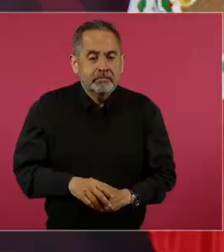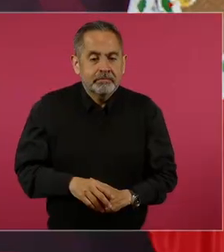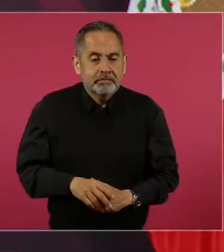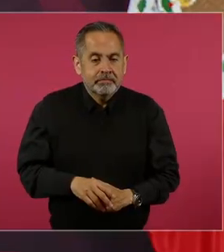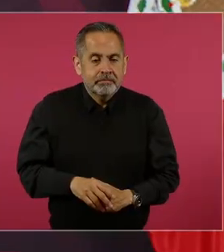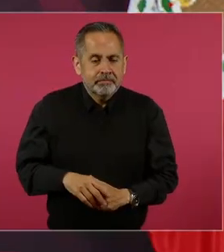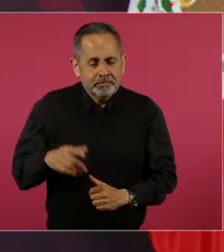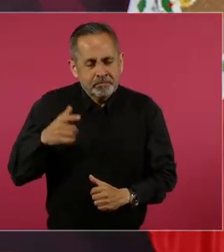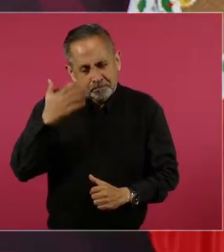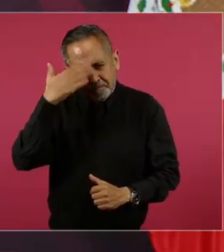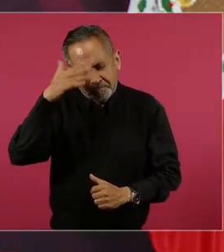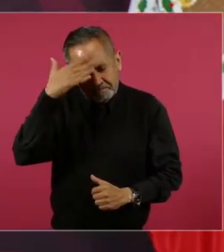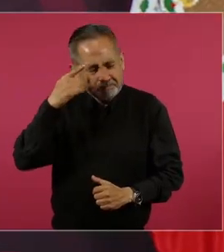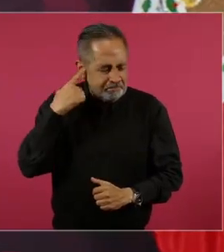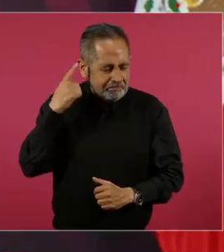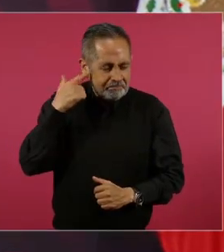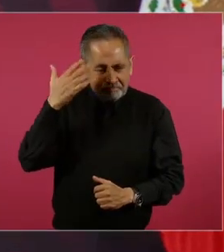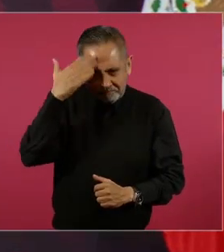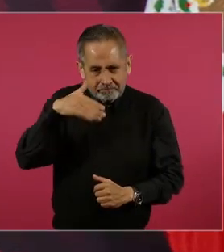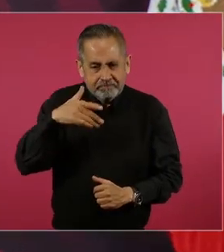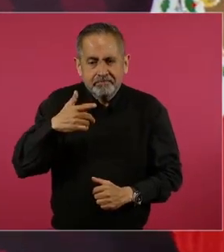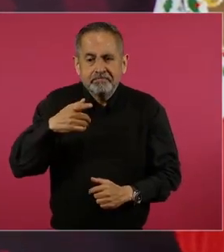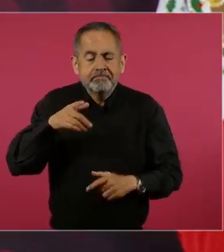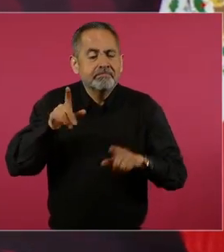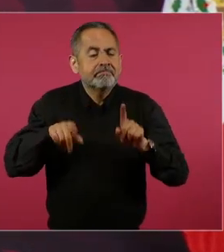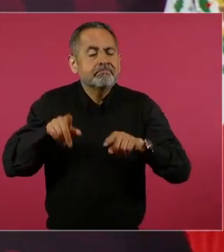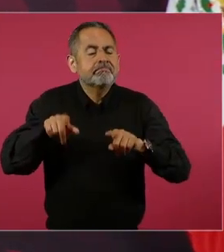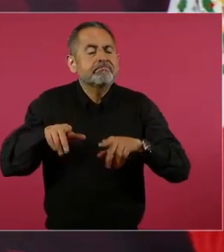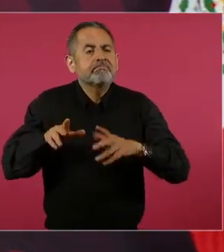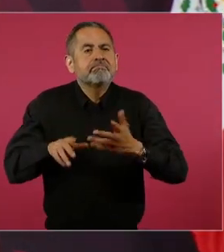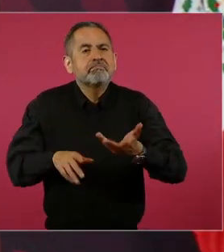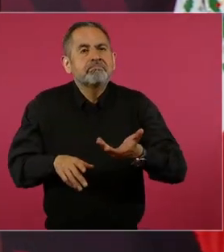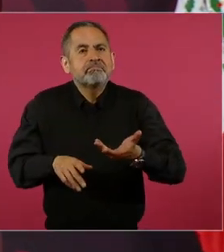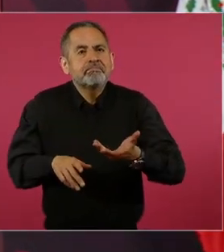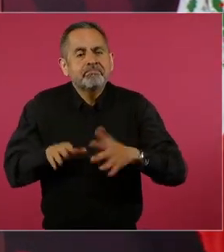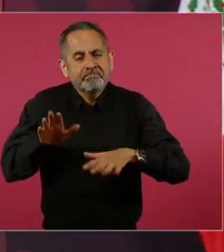sé que a veces